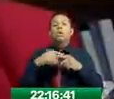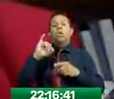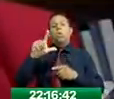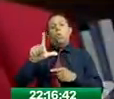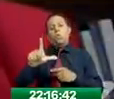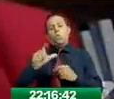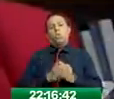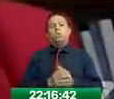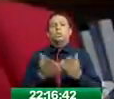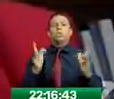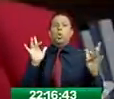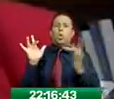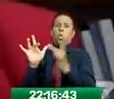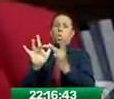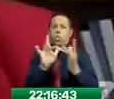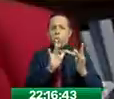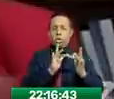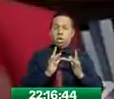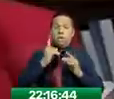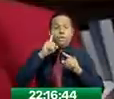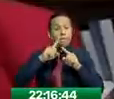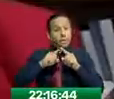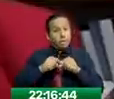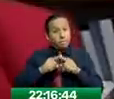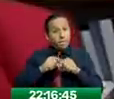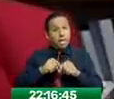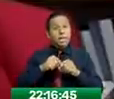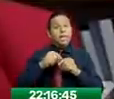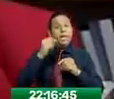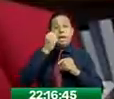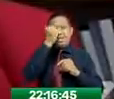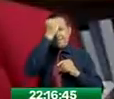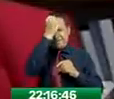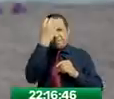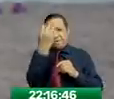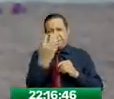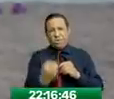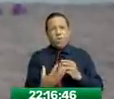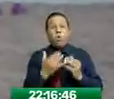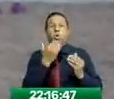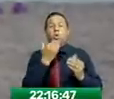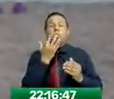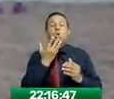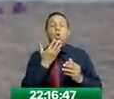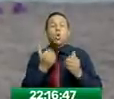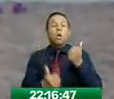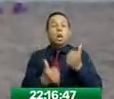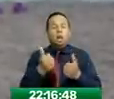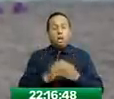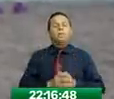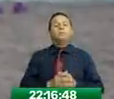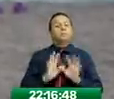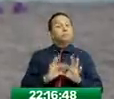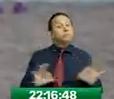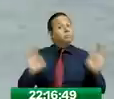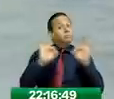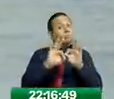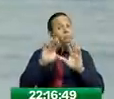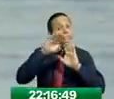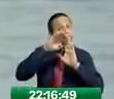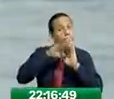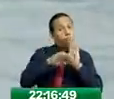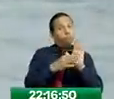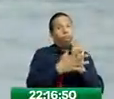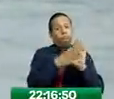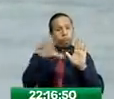conectado con el color del semáforo en las poblaciones en las que se encuentran estas playas. Que hay que tener los respectivos protocolos y